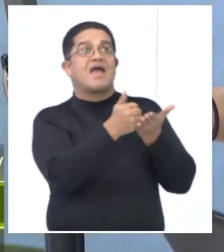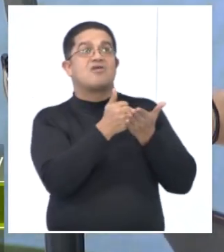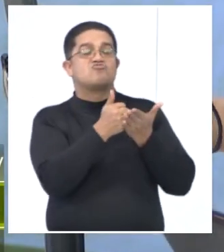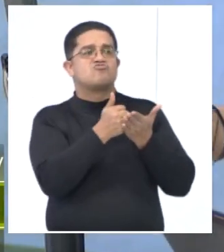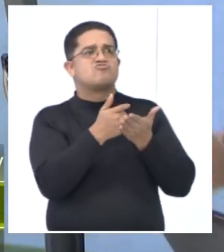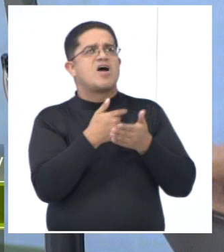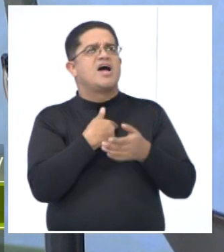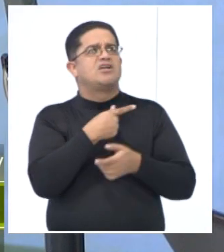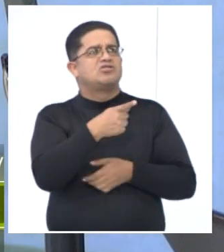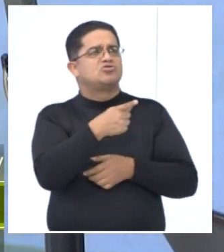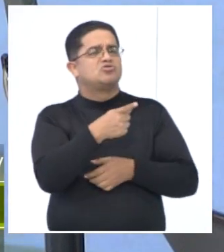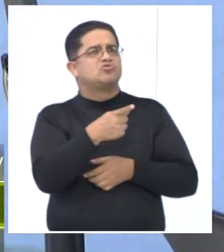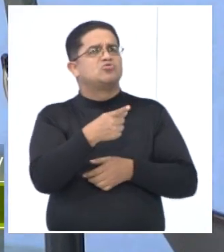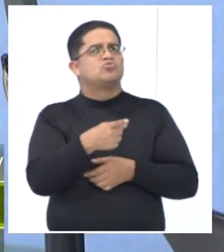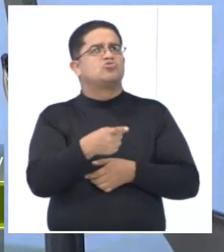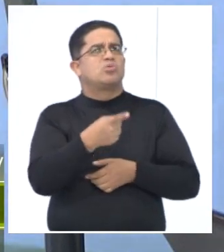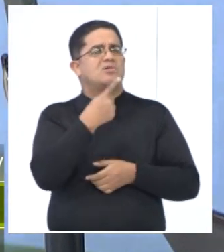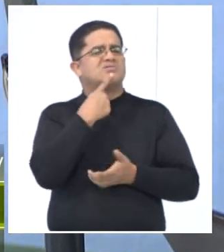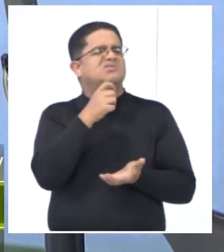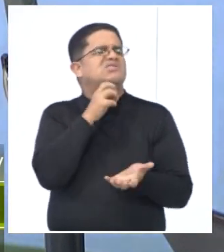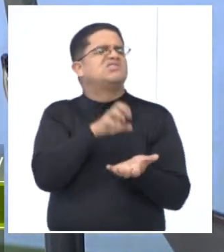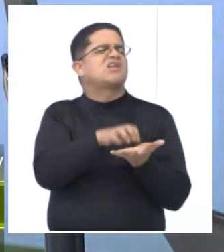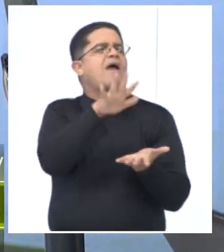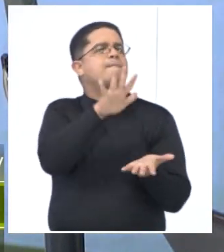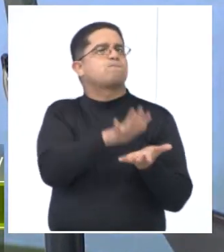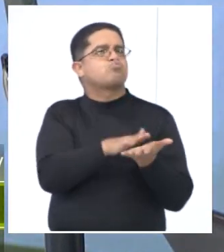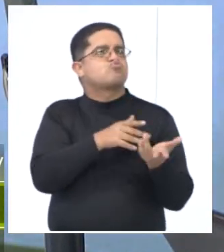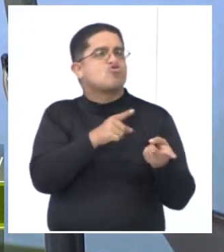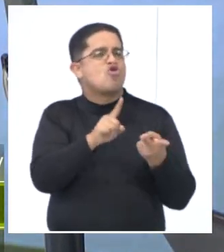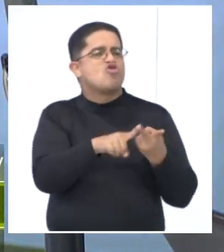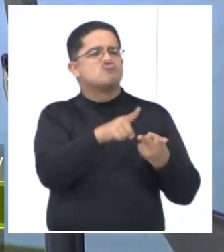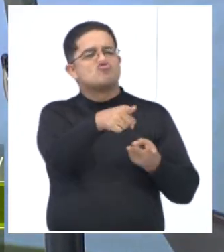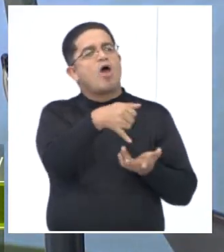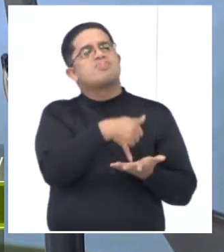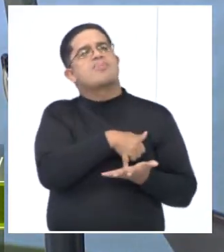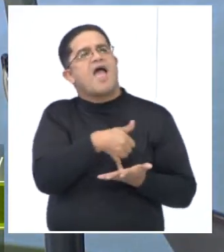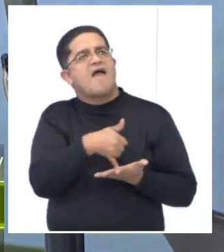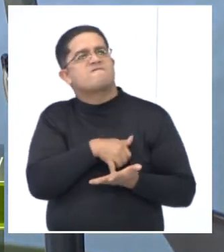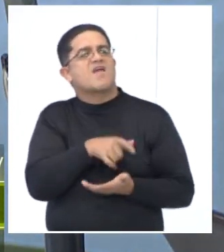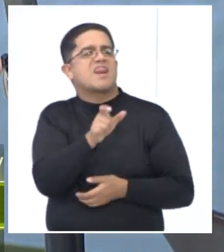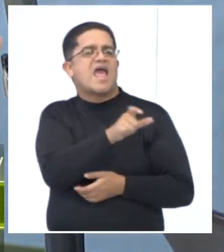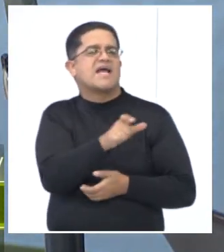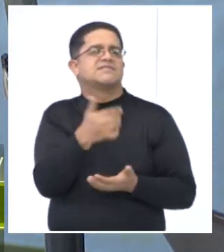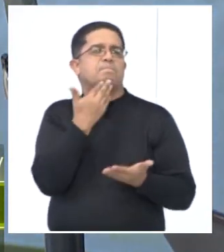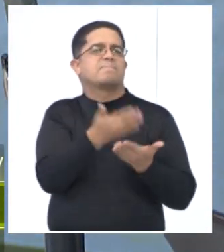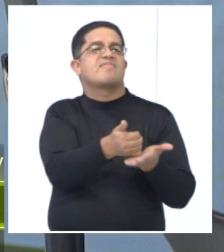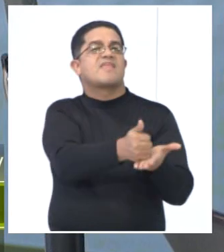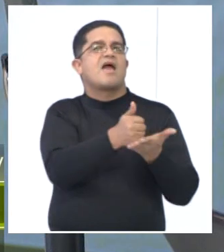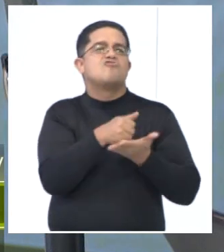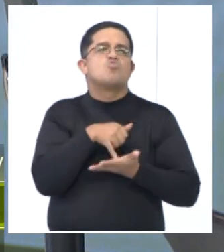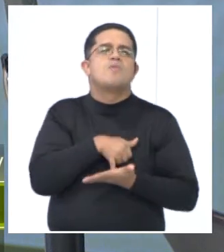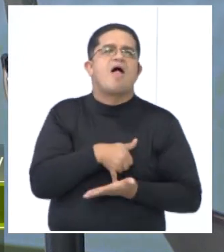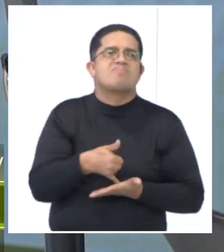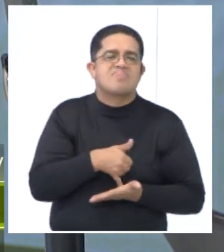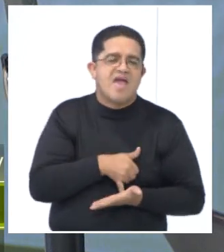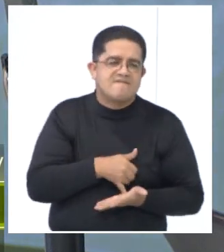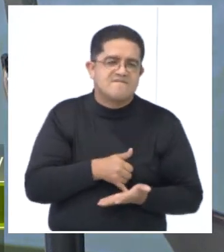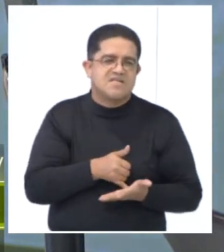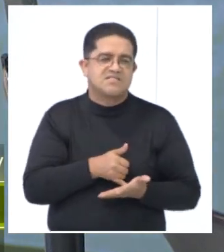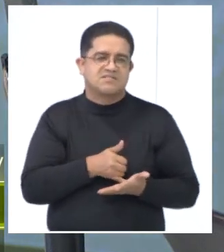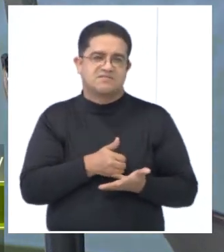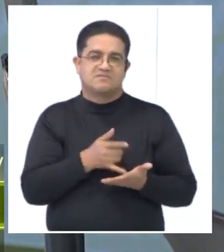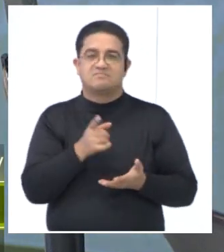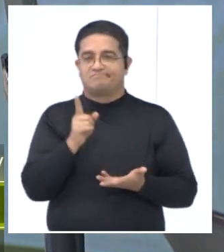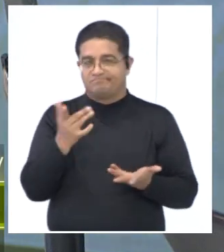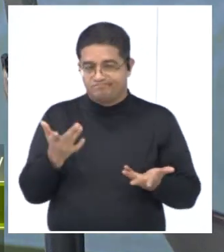delatarme, me vas a delatar, eres un débil, la gente que pide ayuda es débil y el